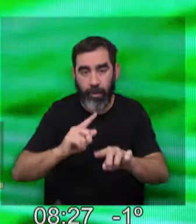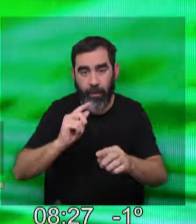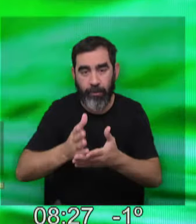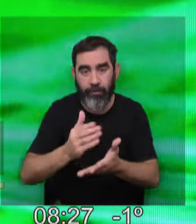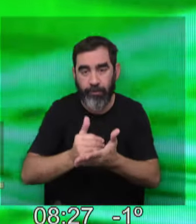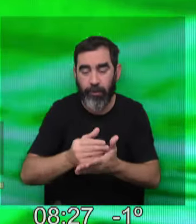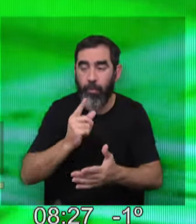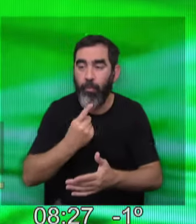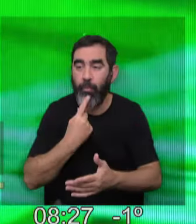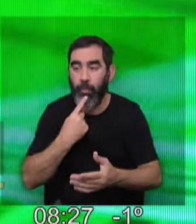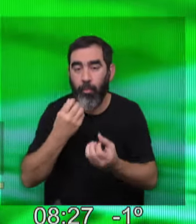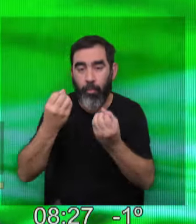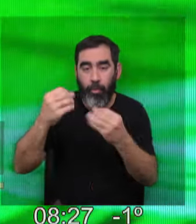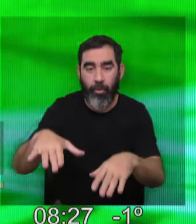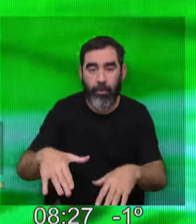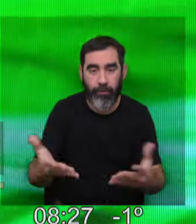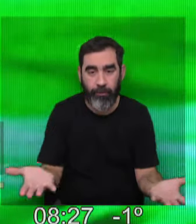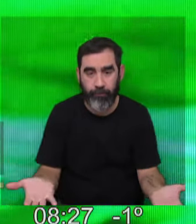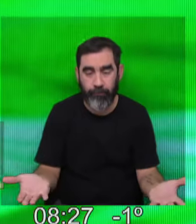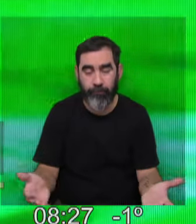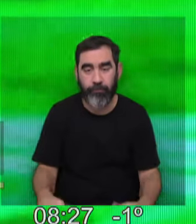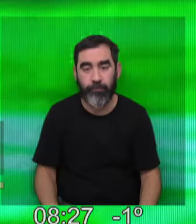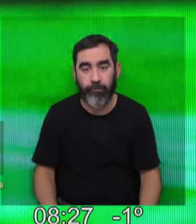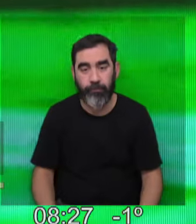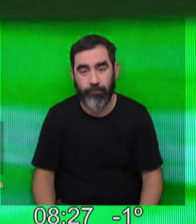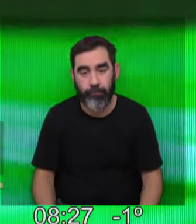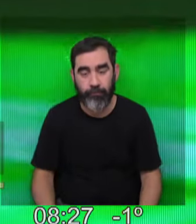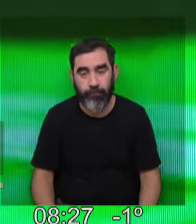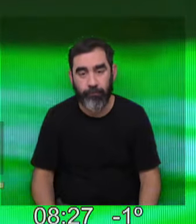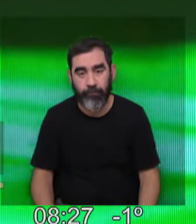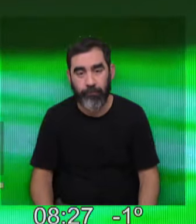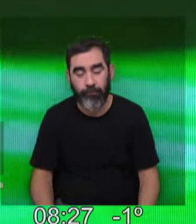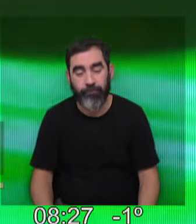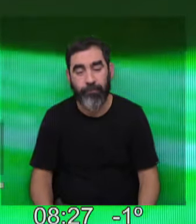todo. ¡Mamma mía! ¿No? Entonces,